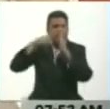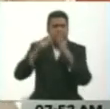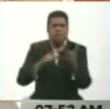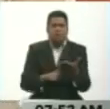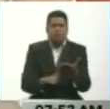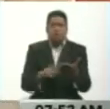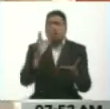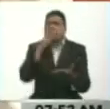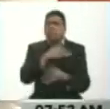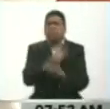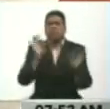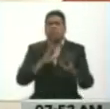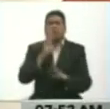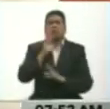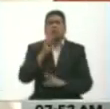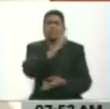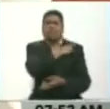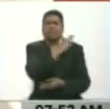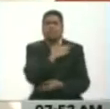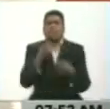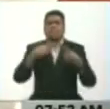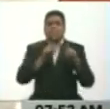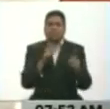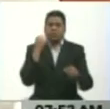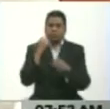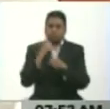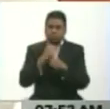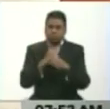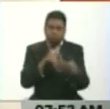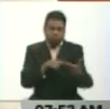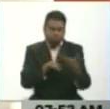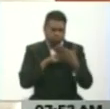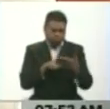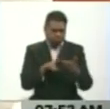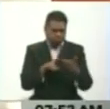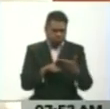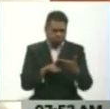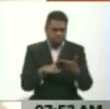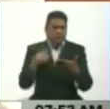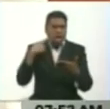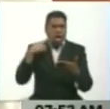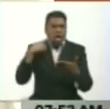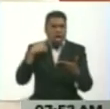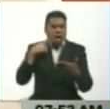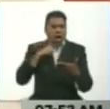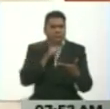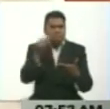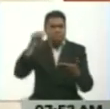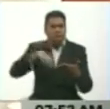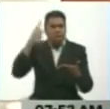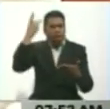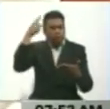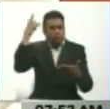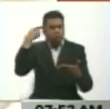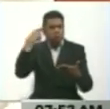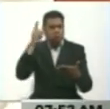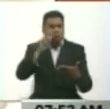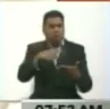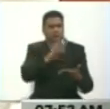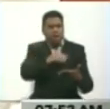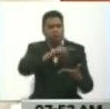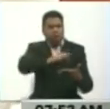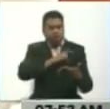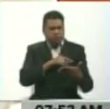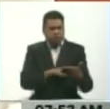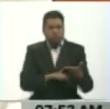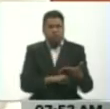la responsabilidad, pero que el trabajo de daño psicológico, político, moral a la sociedad, sí lo